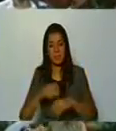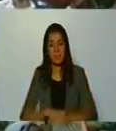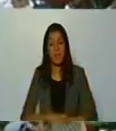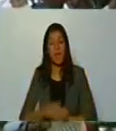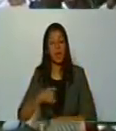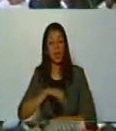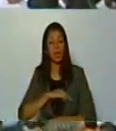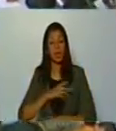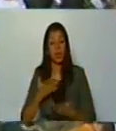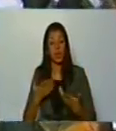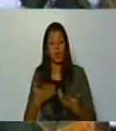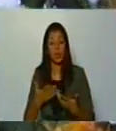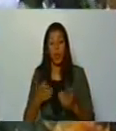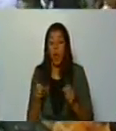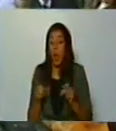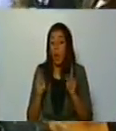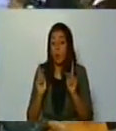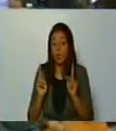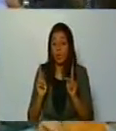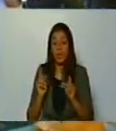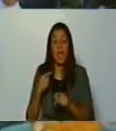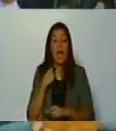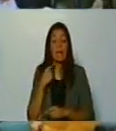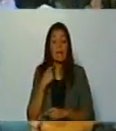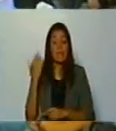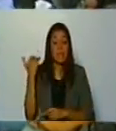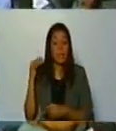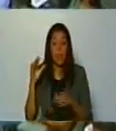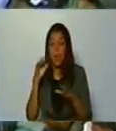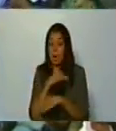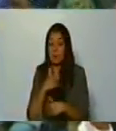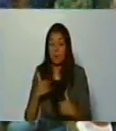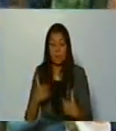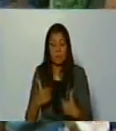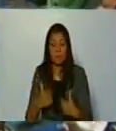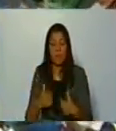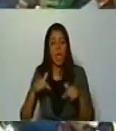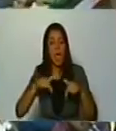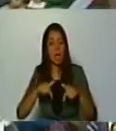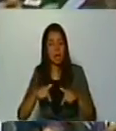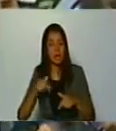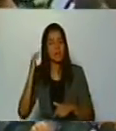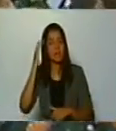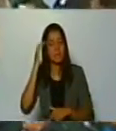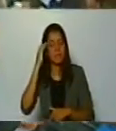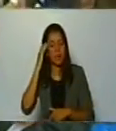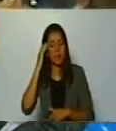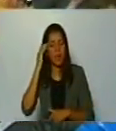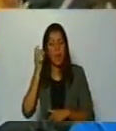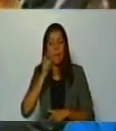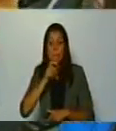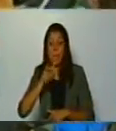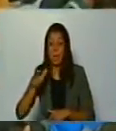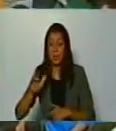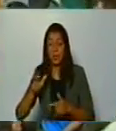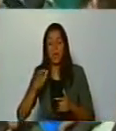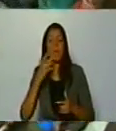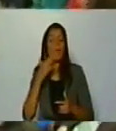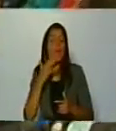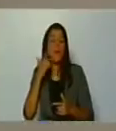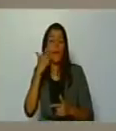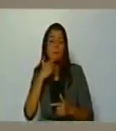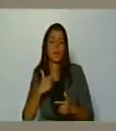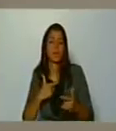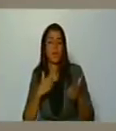Nosotros no hemos tenido esas oportunidades en el pasado. Aquí se sabe que gente, por pintar una consigna,